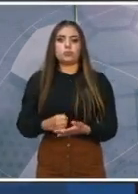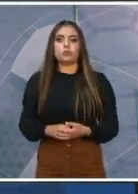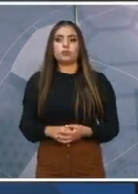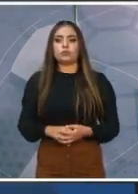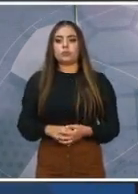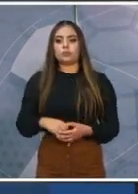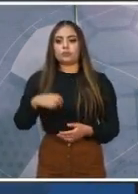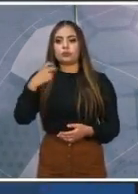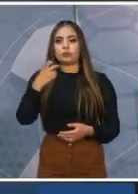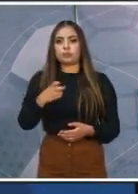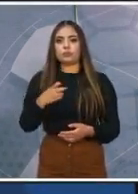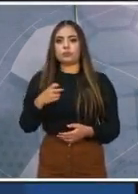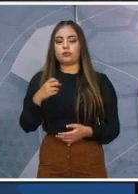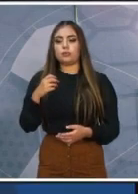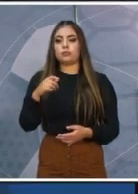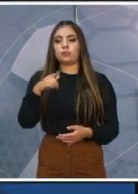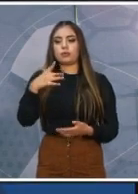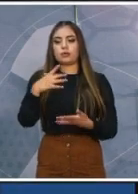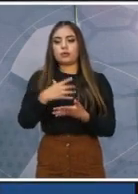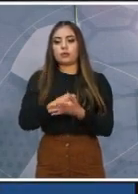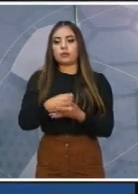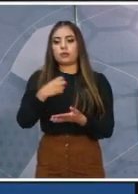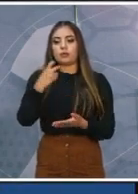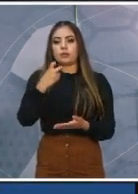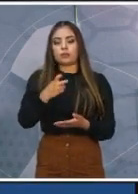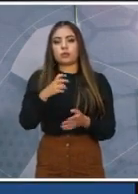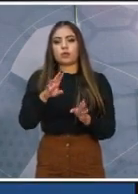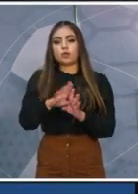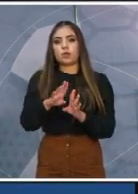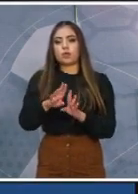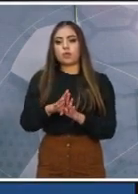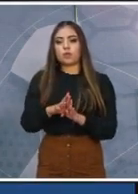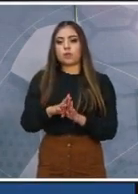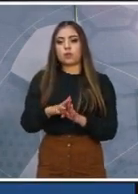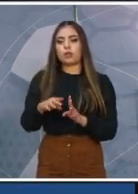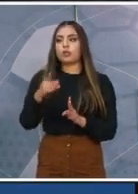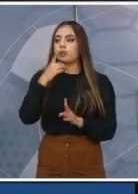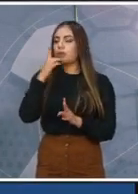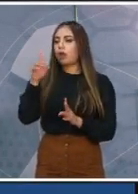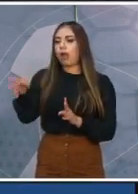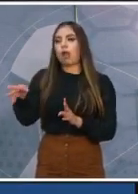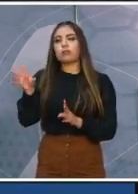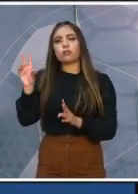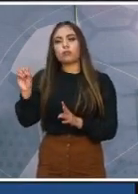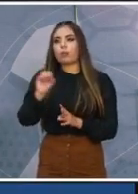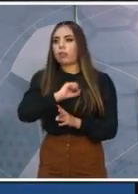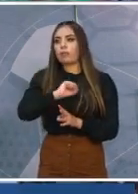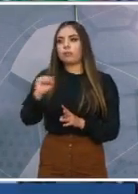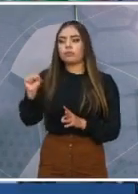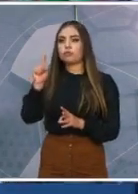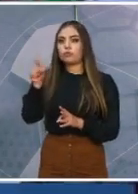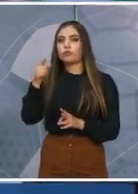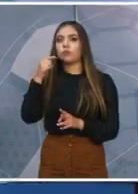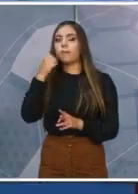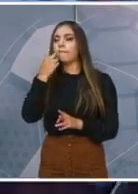ganadora en una situación en la que hasta las tachó de ambiciosas y por lo que decidió terminar con su amistad de años.